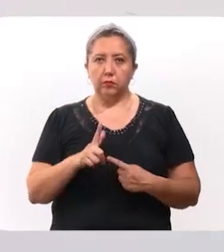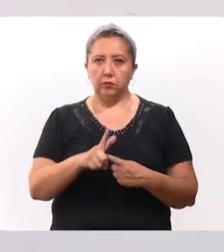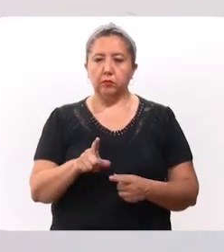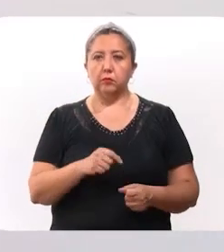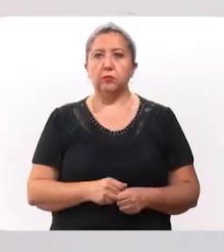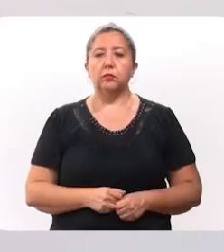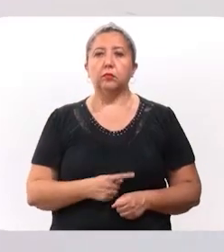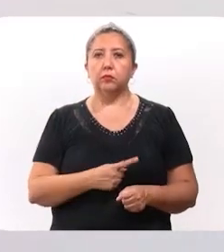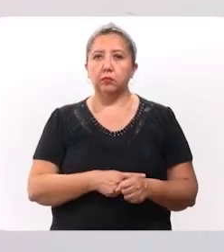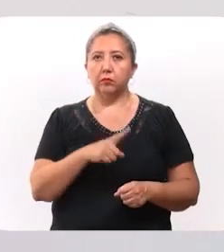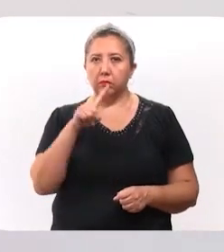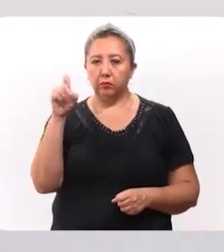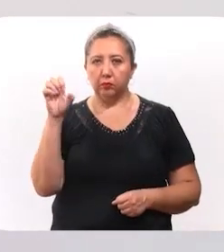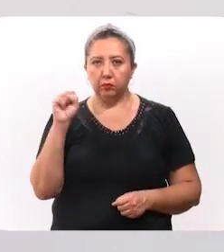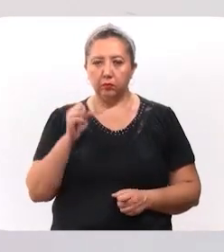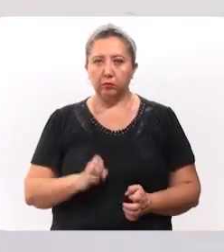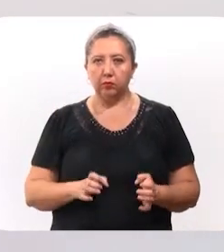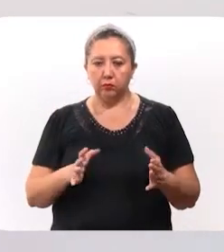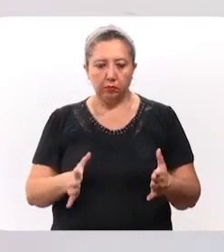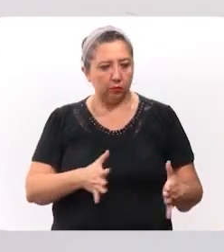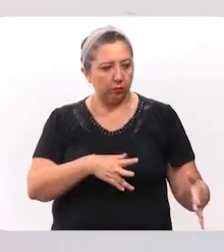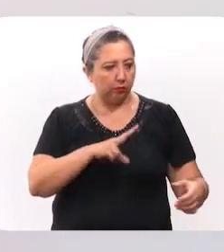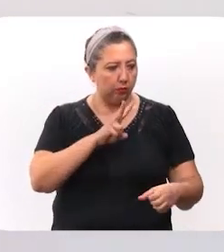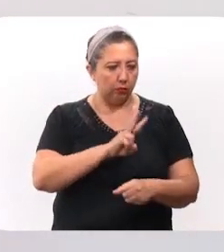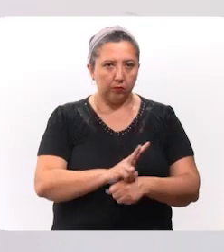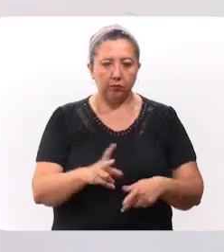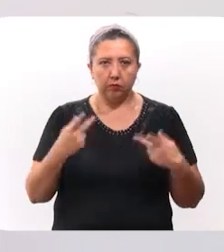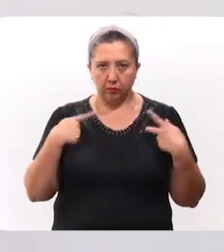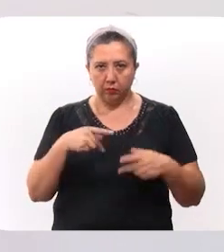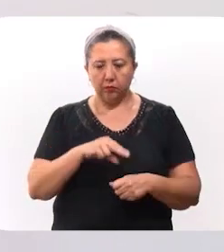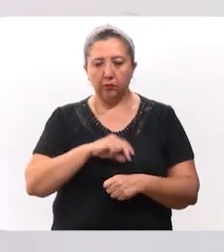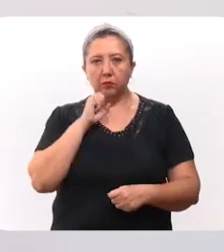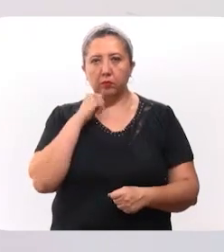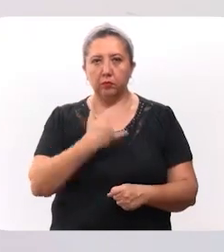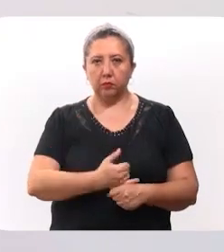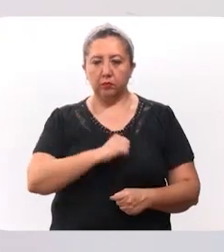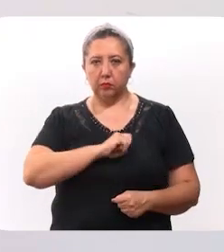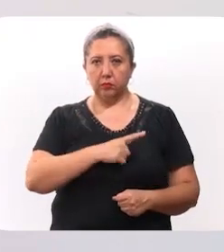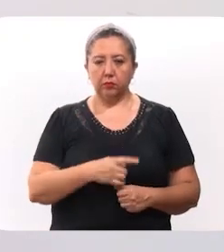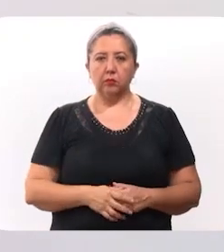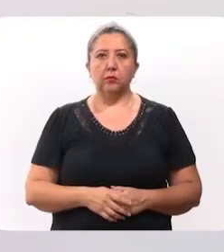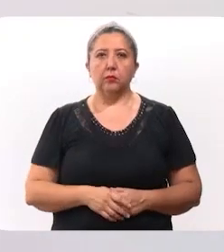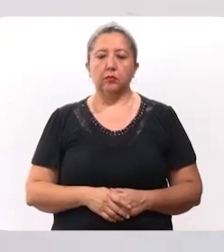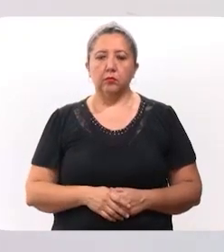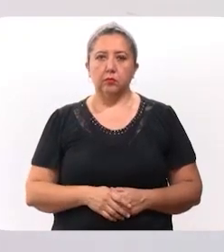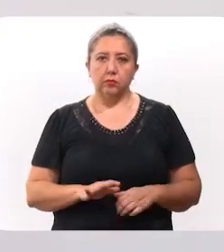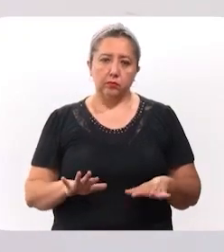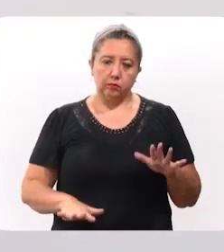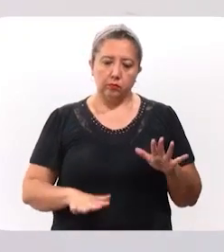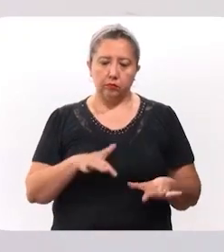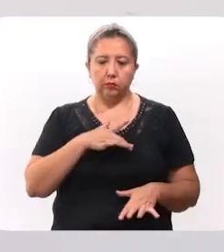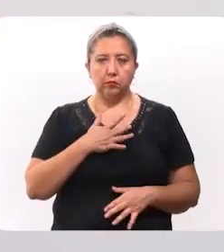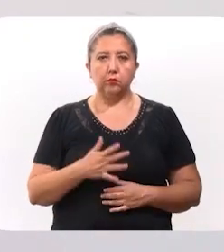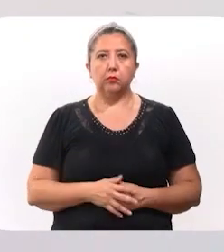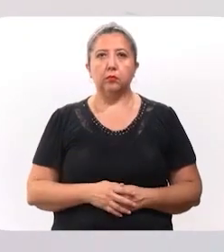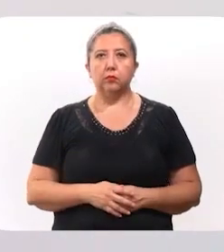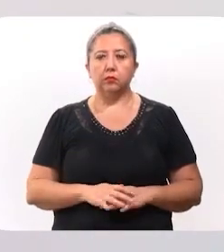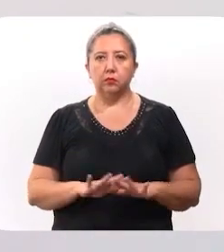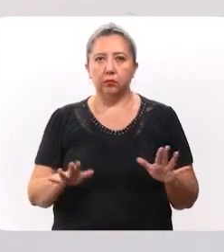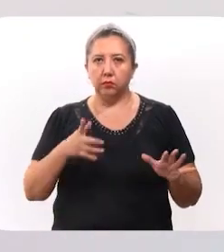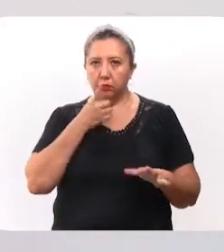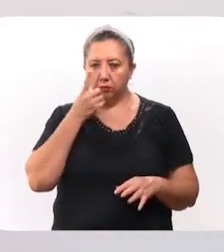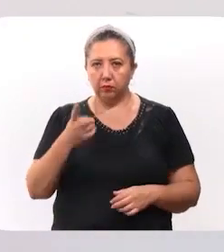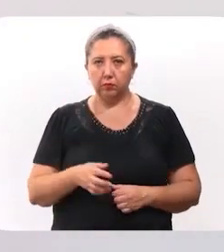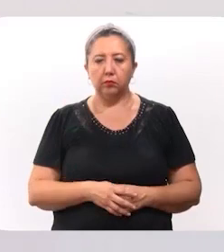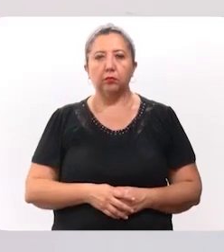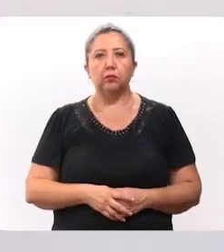casos activos, 160 están estables, aislados, monitoreados por personal médico de la Secretaría de Salud. Presentan síntomas leves.